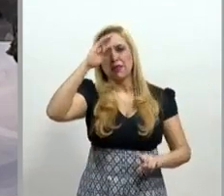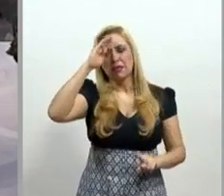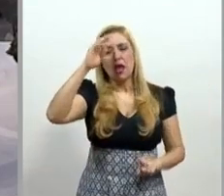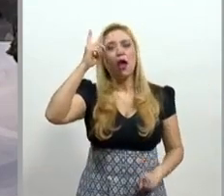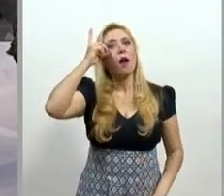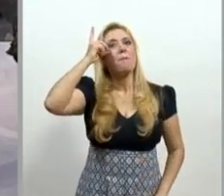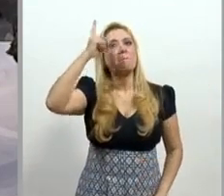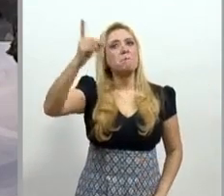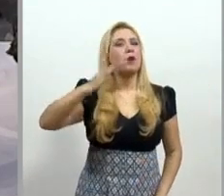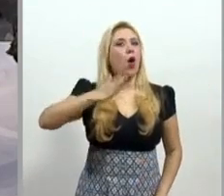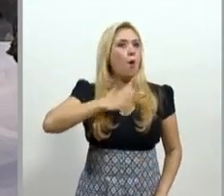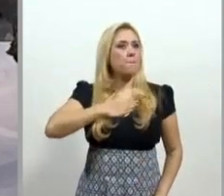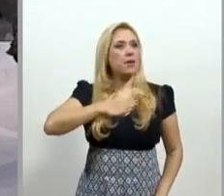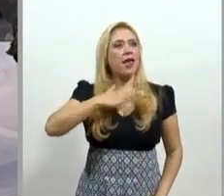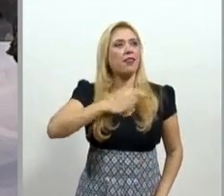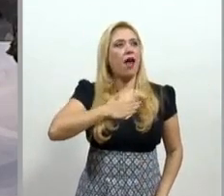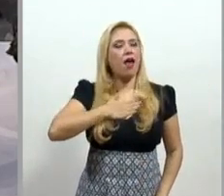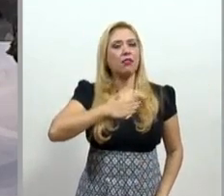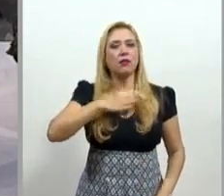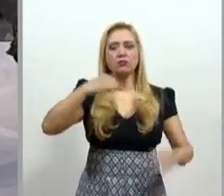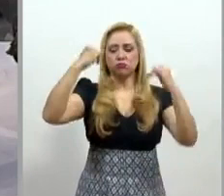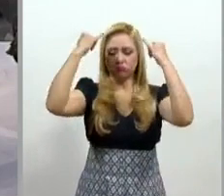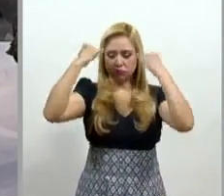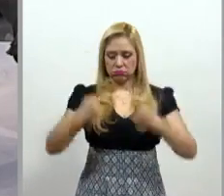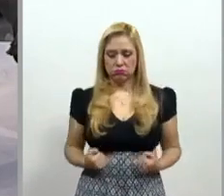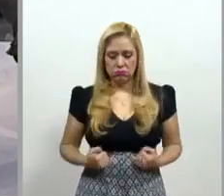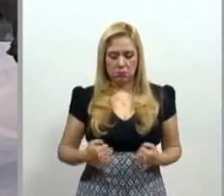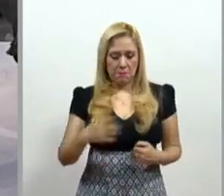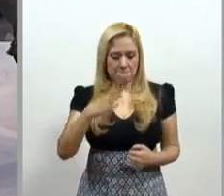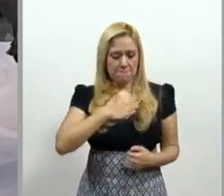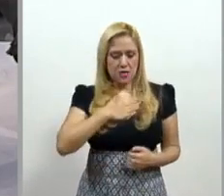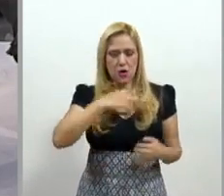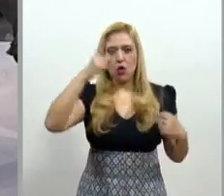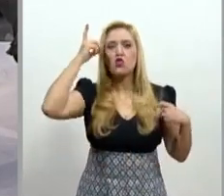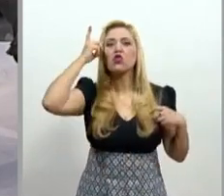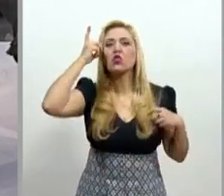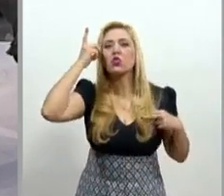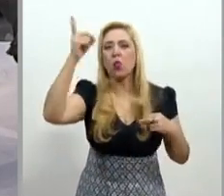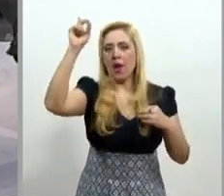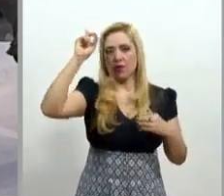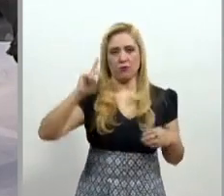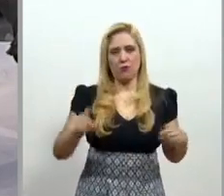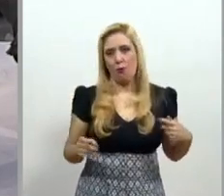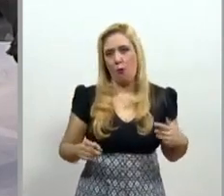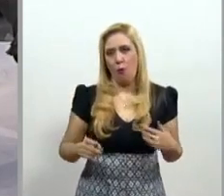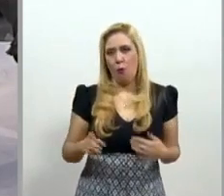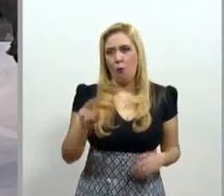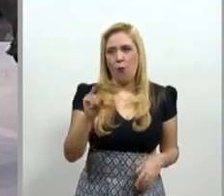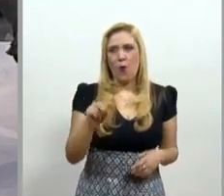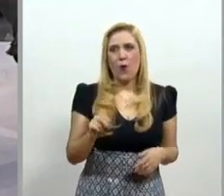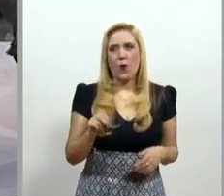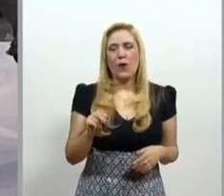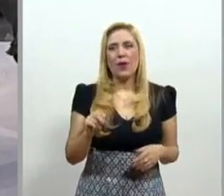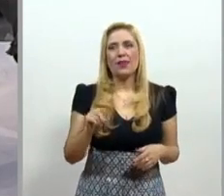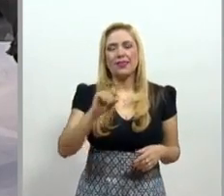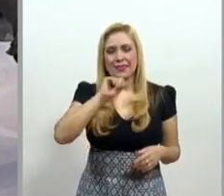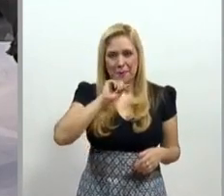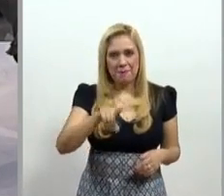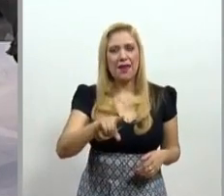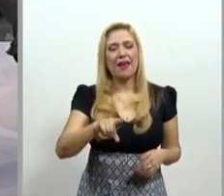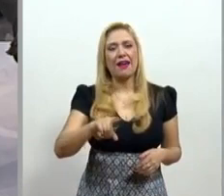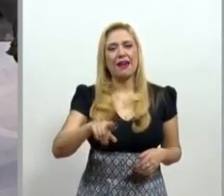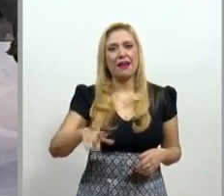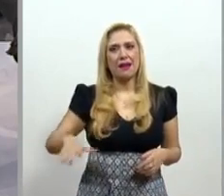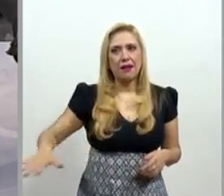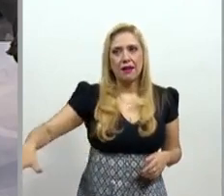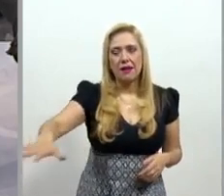no necesariamente individualista o solo pensada para quien es su titular, sino que también tiene ciertas limitaciones en beneficio del